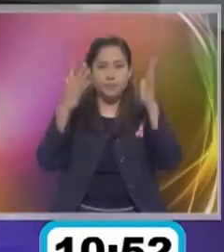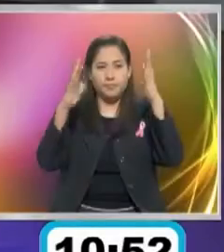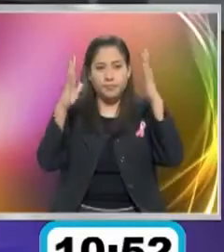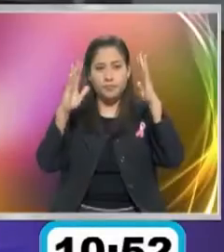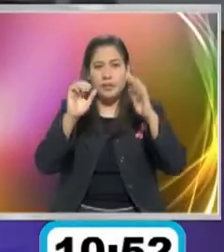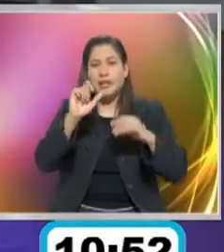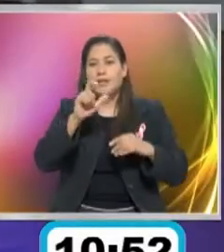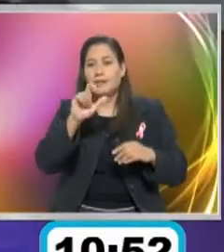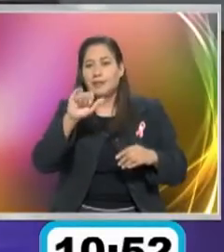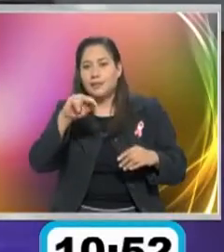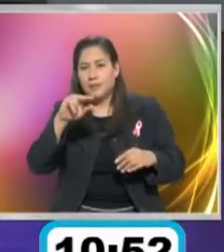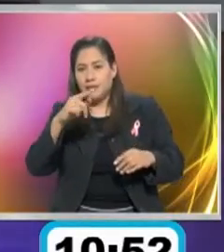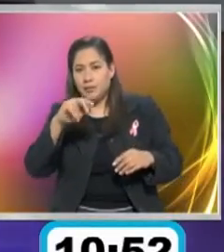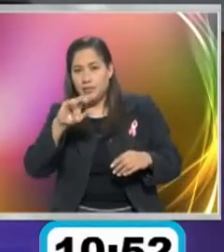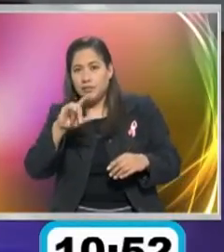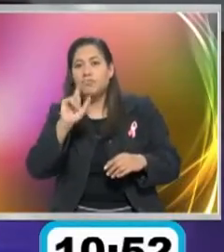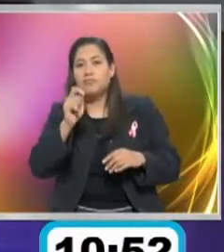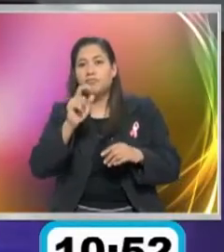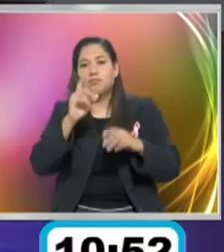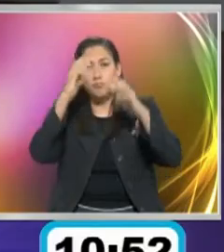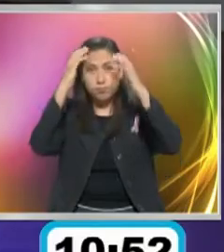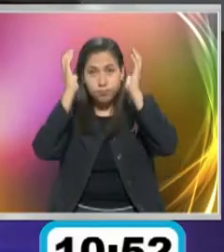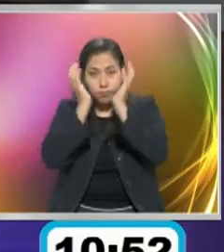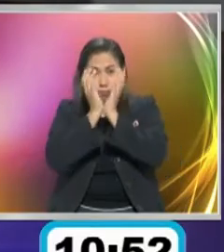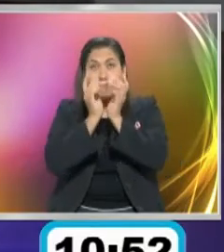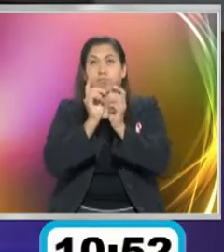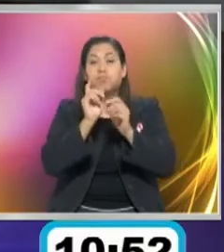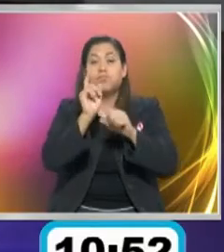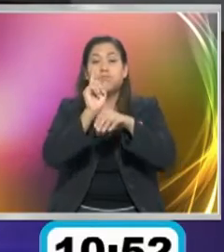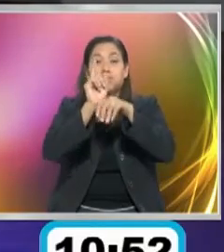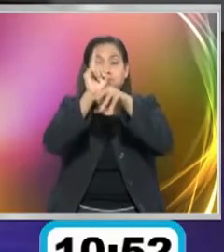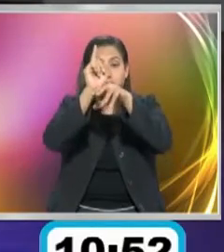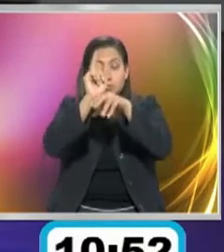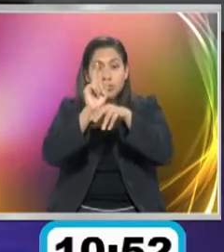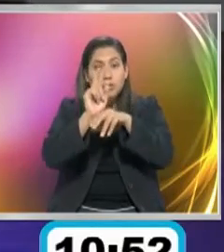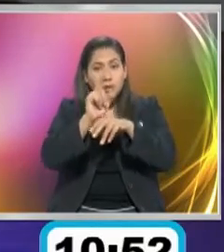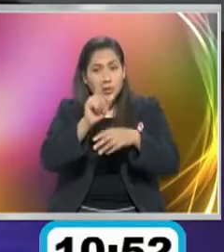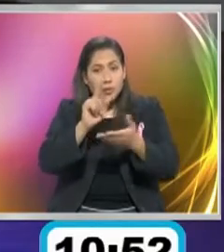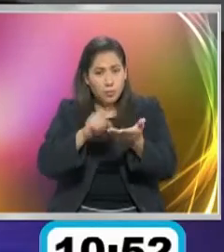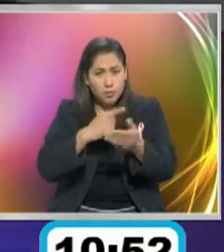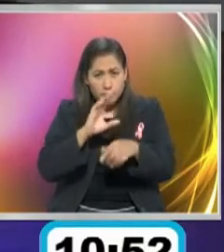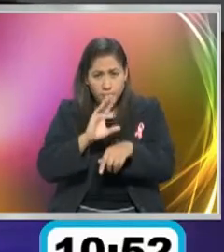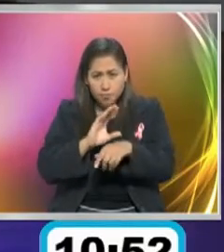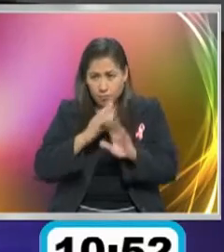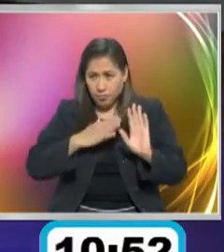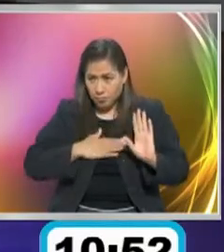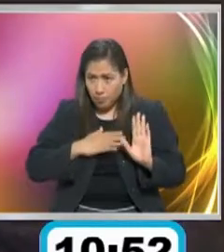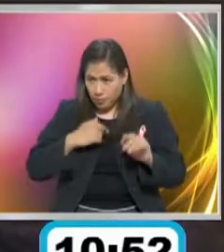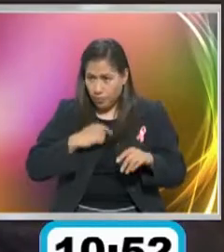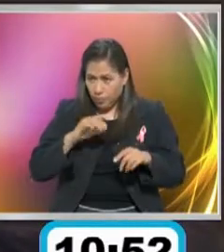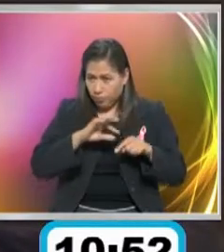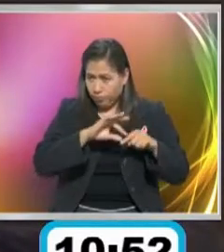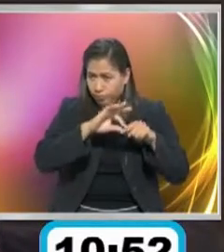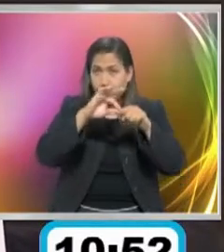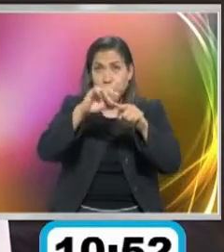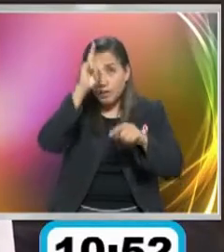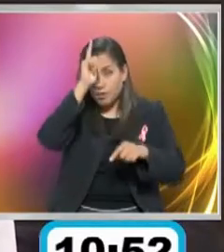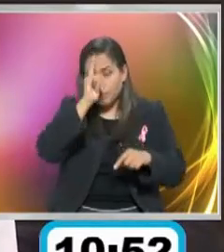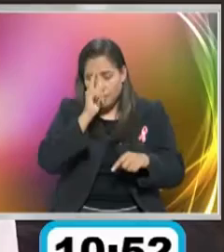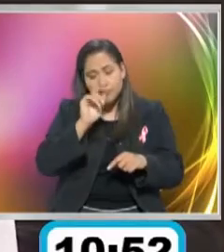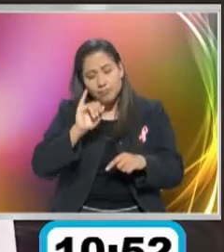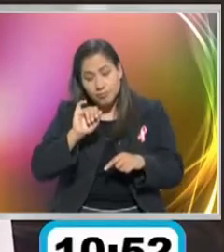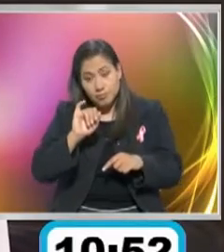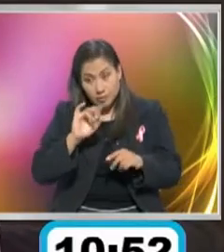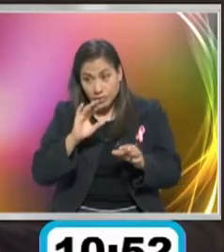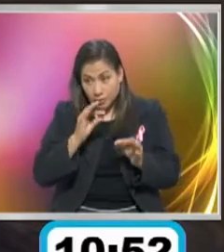Él es Alex Anguiano, esto fue Astronauta. Astronauta. Gracias. Oye, ¿alguna vez le has prometido a alguien que lo vas a llevar a la luna? Sí,